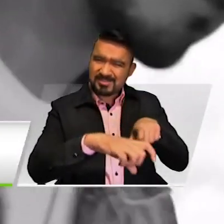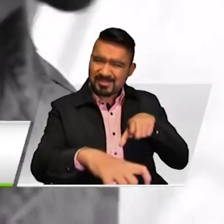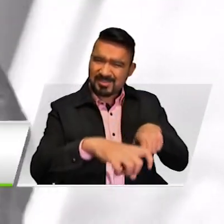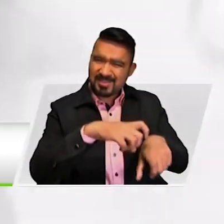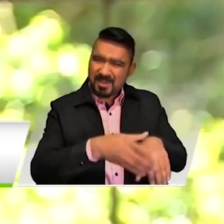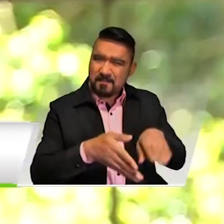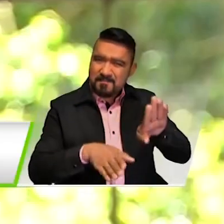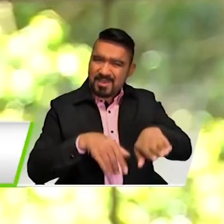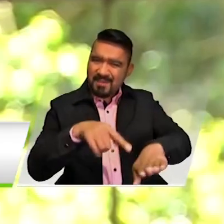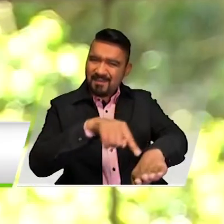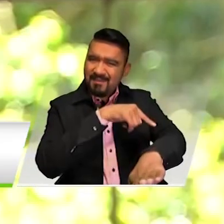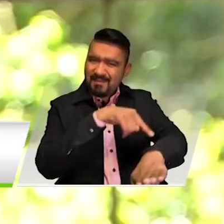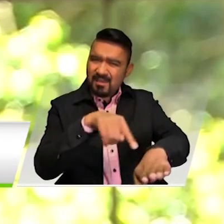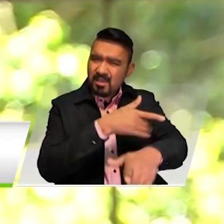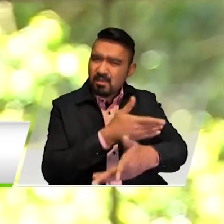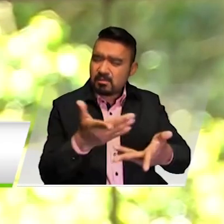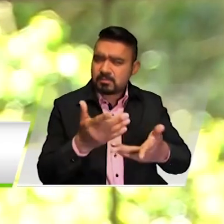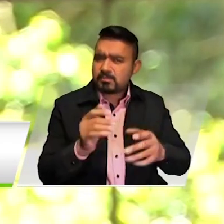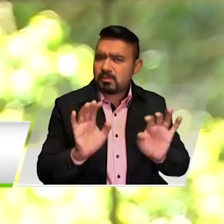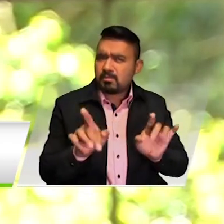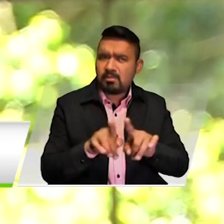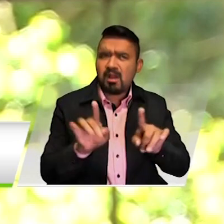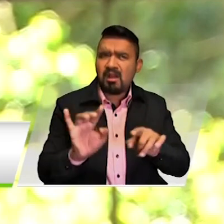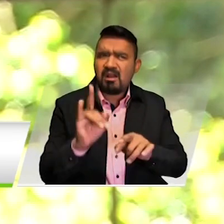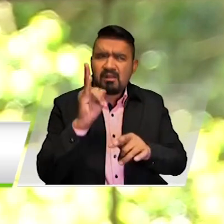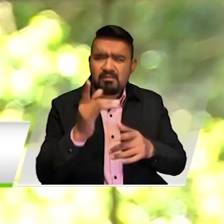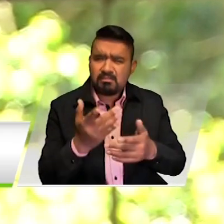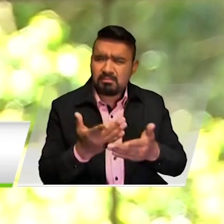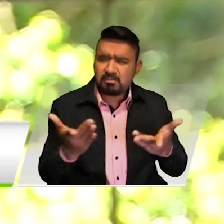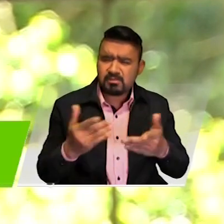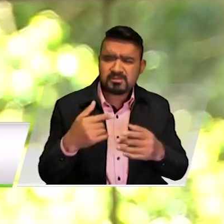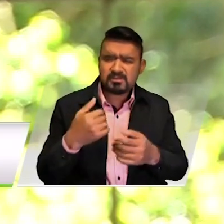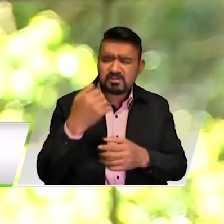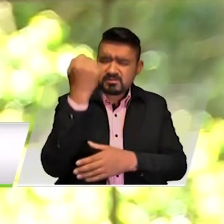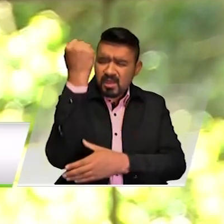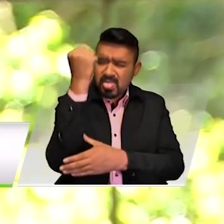sus sueños. Es increíble ver cómo